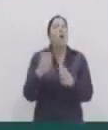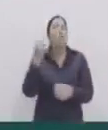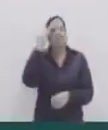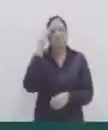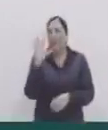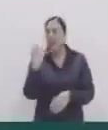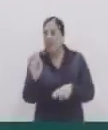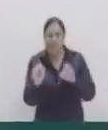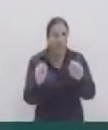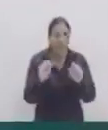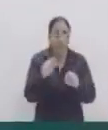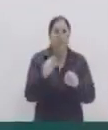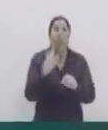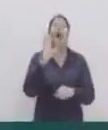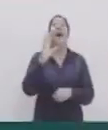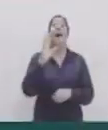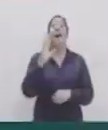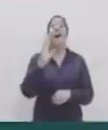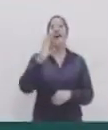Saltar.